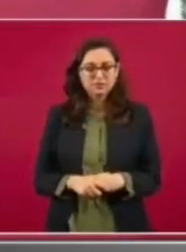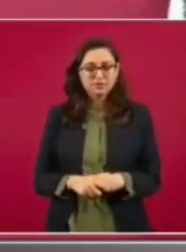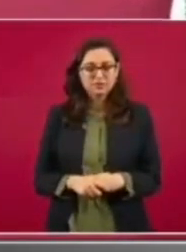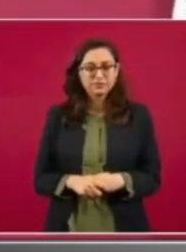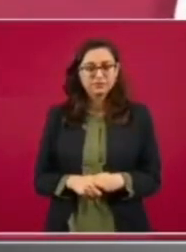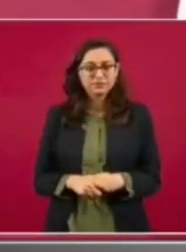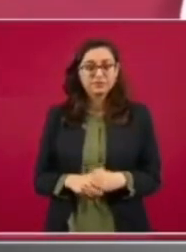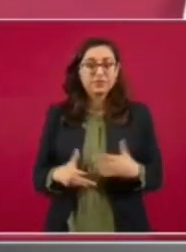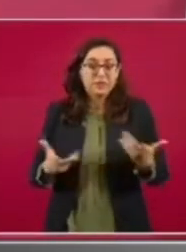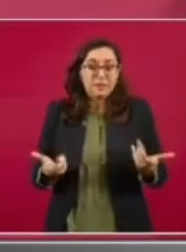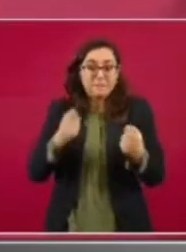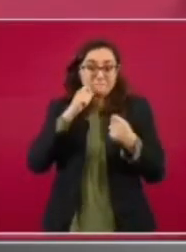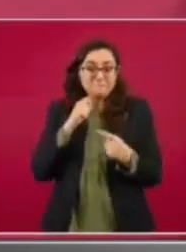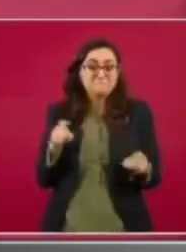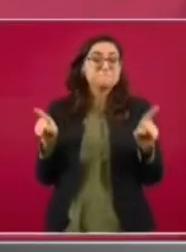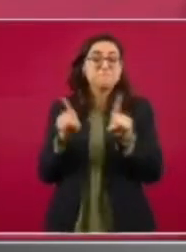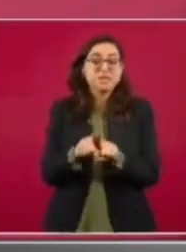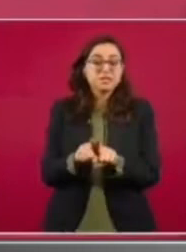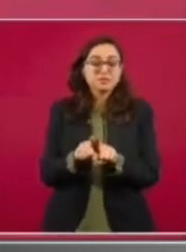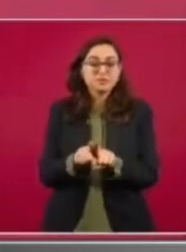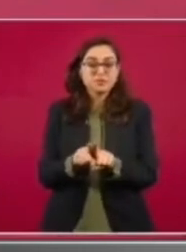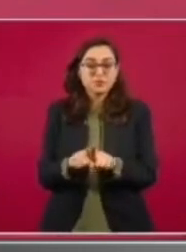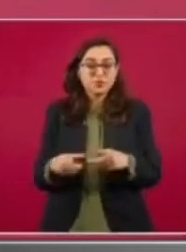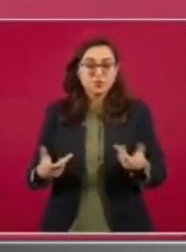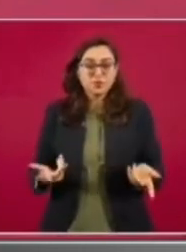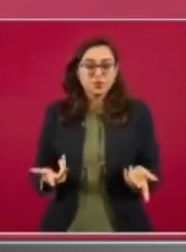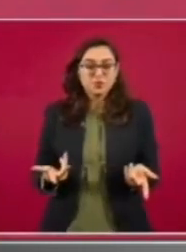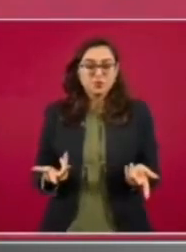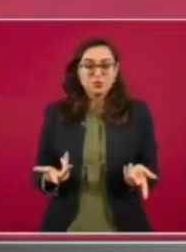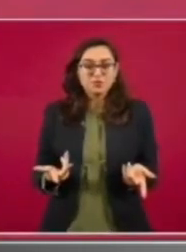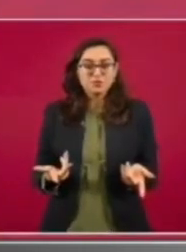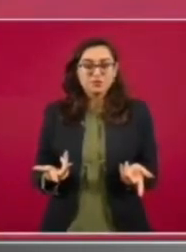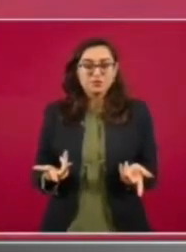se puede gobernar